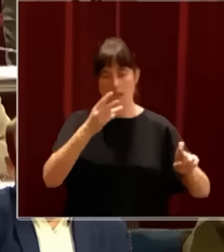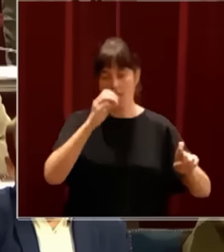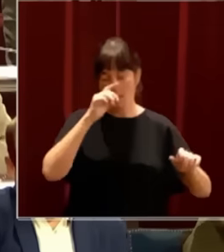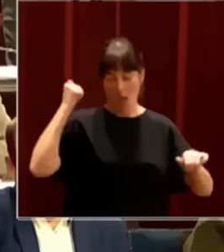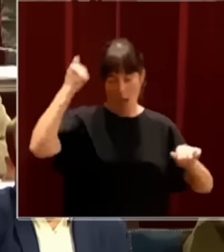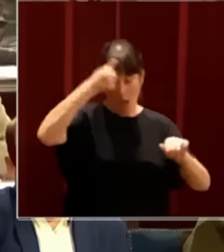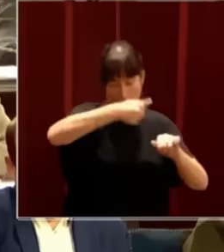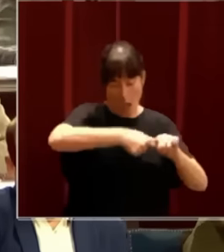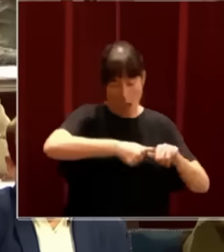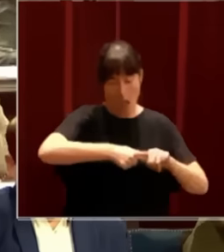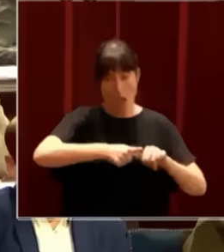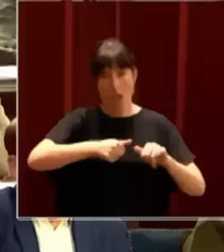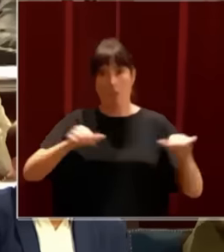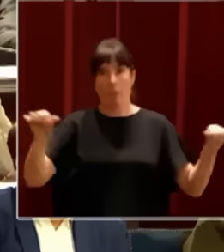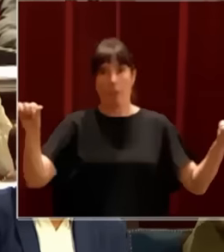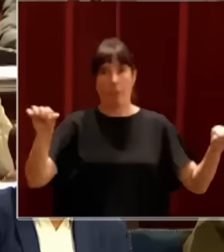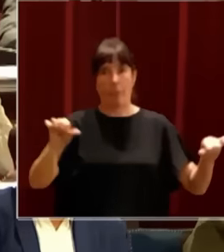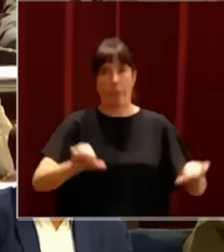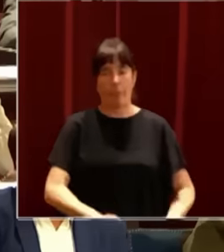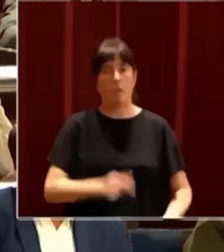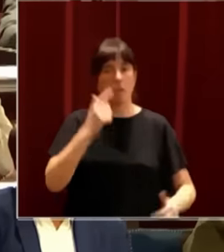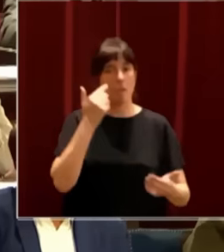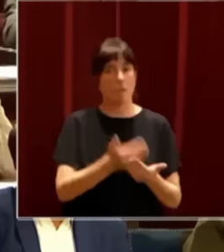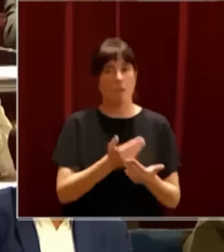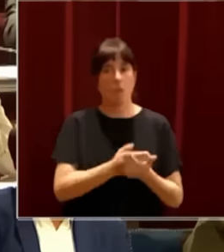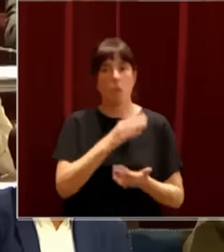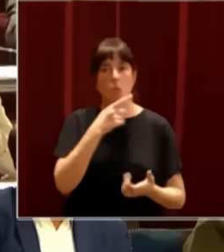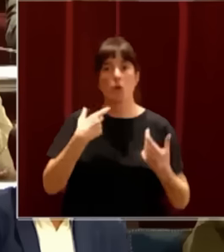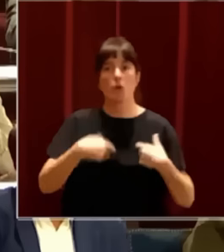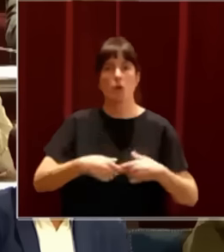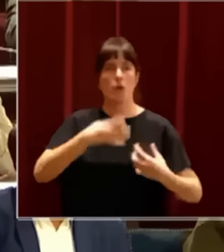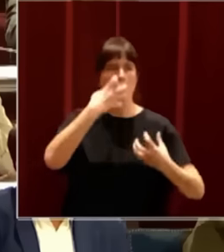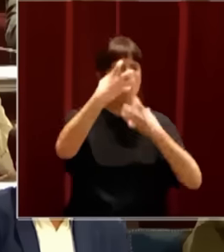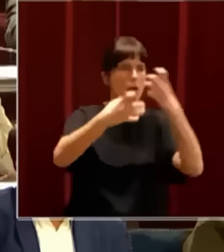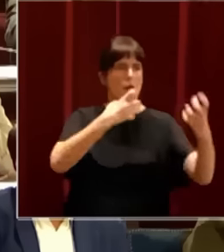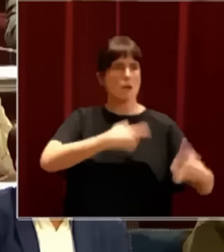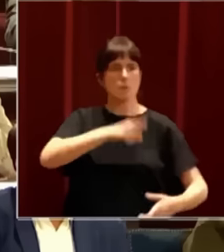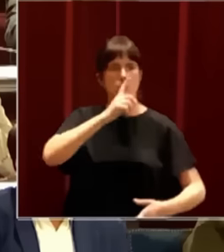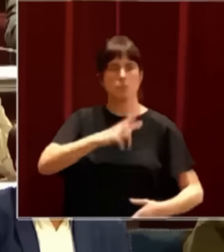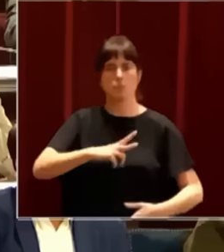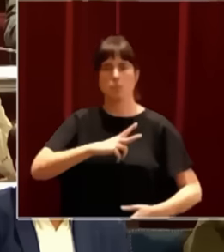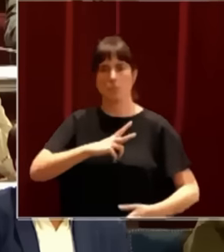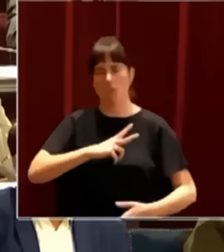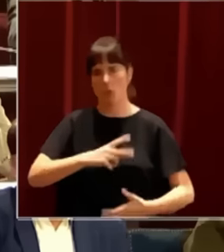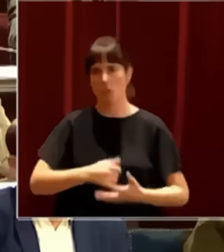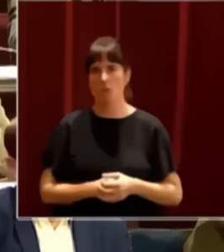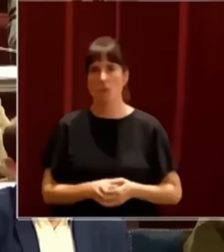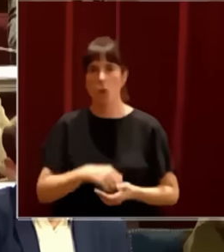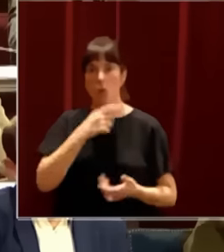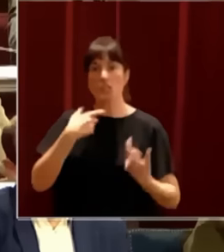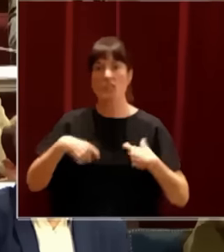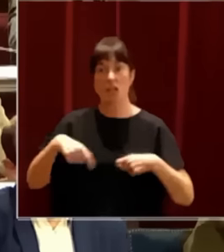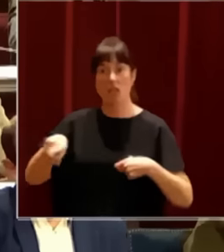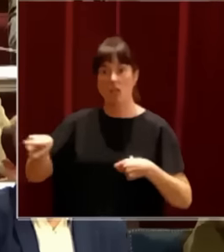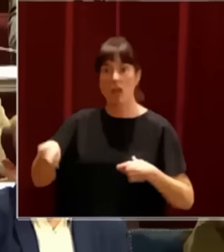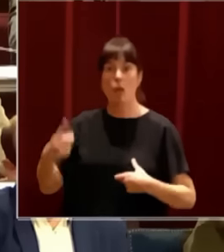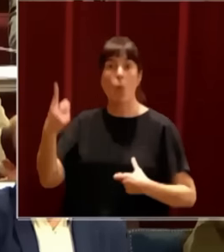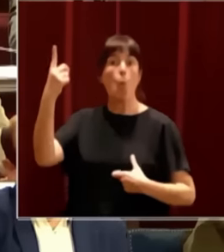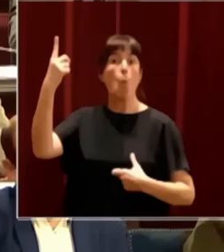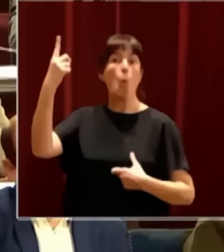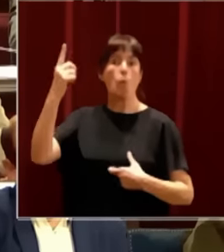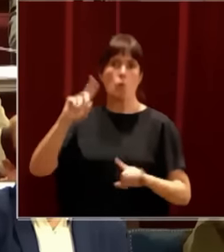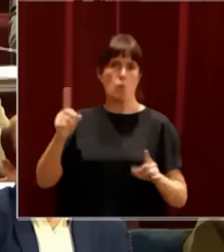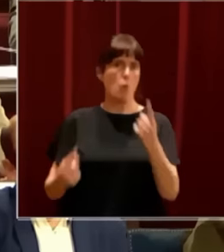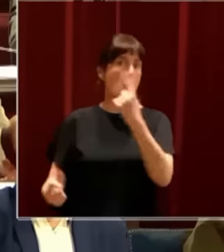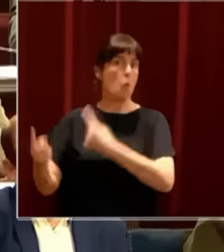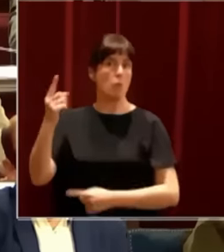30 años. Porque lo de la Salle no es una excepción. Lo de la Salle no es una excepción. Ahora este doctrinamiento separatista es la norma